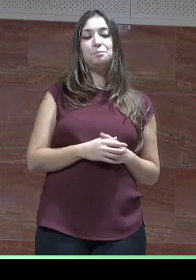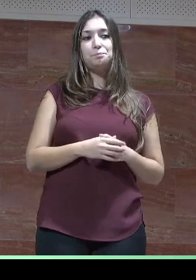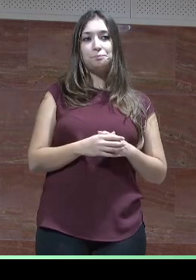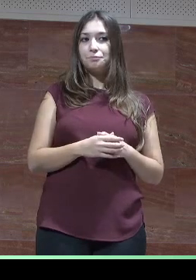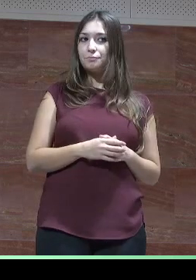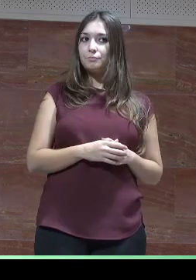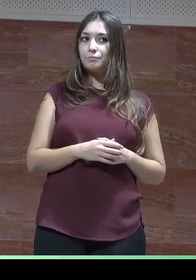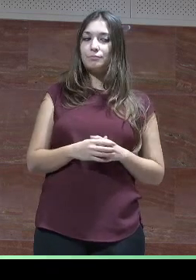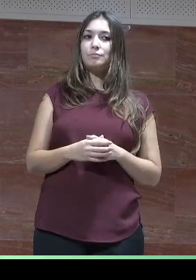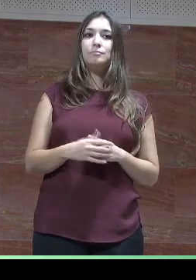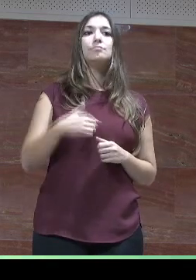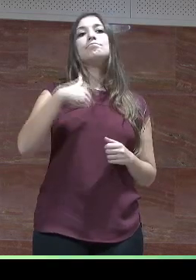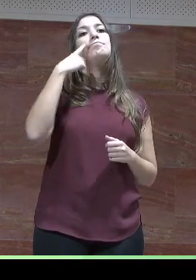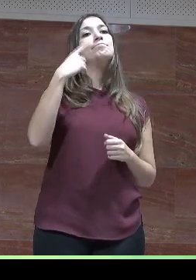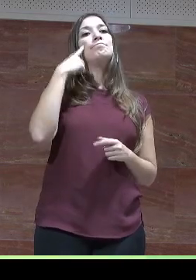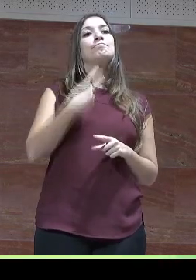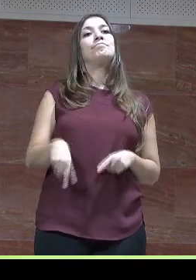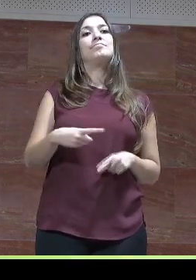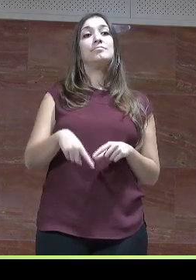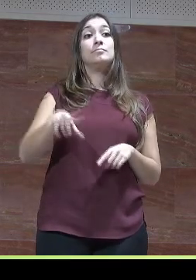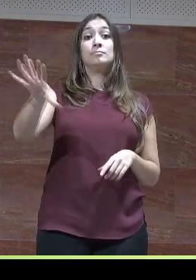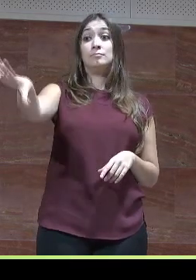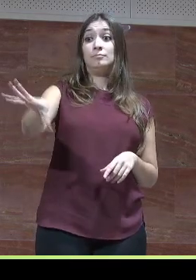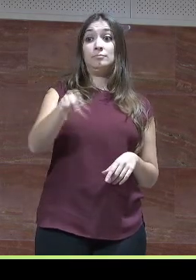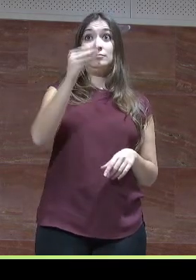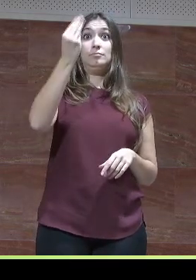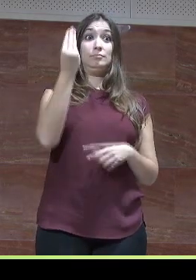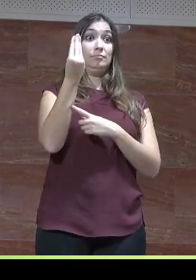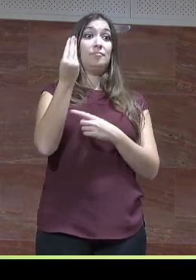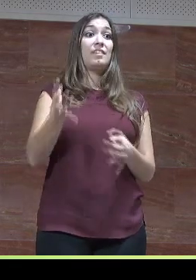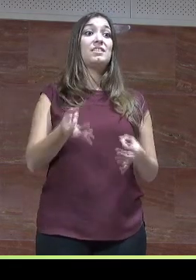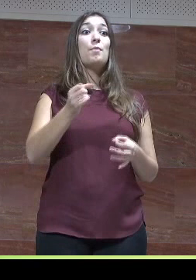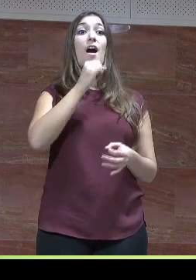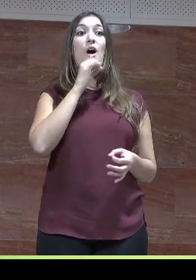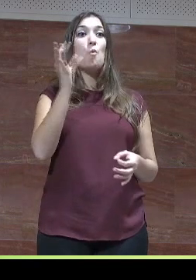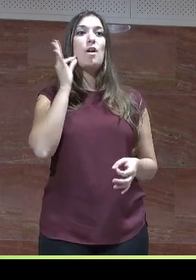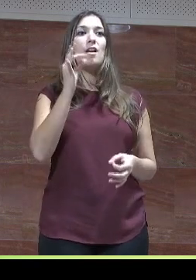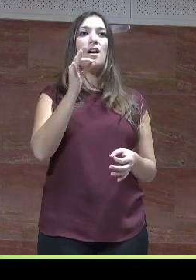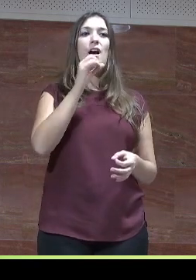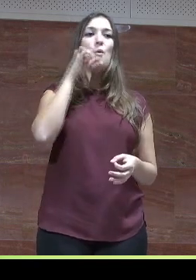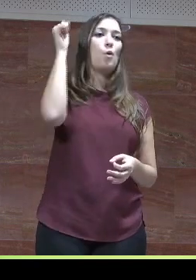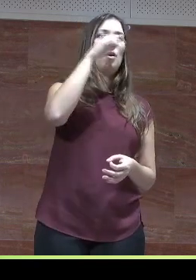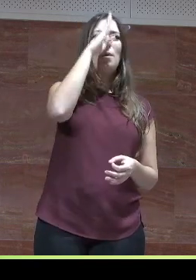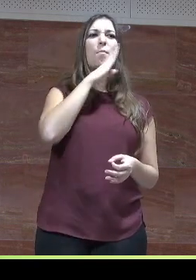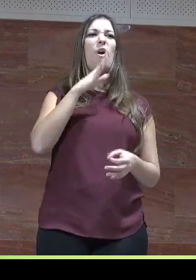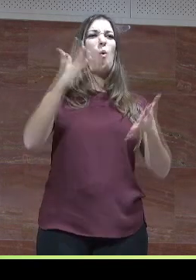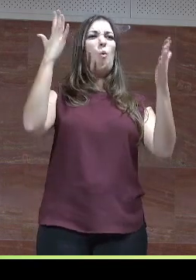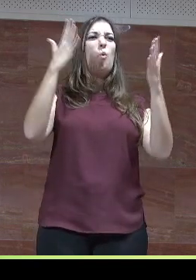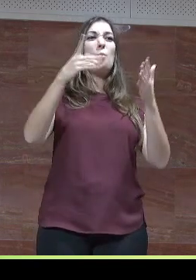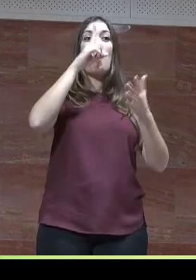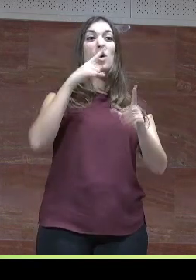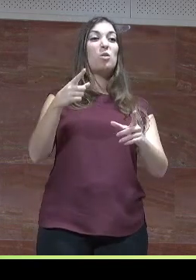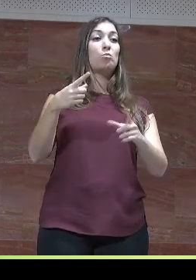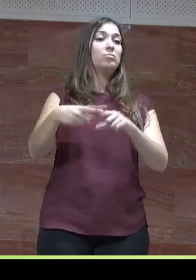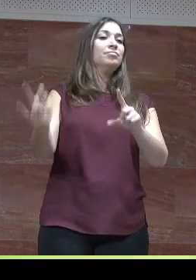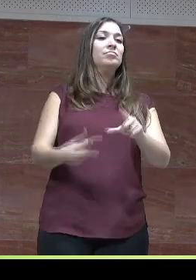estamos comprobando que cualquier elemento que cogemos, y siempre oímos decir a nuestras abuelas, a nuestros padres, pues aquel electrodoméstico